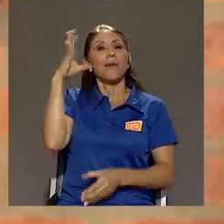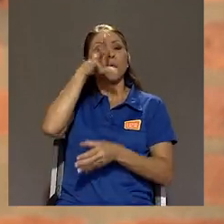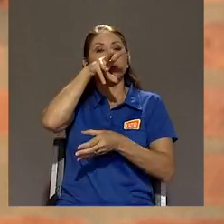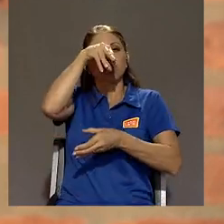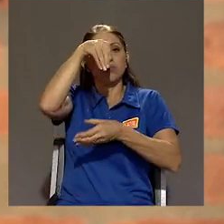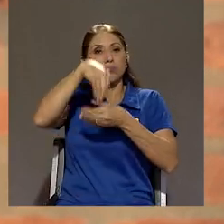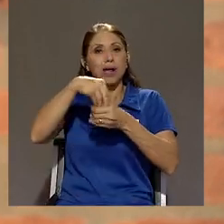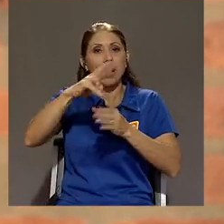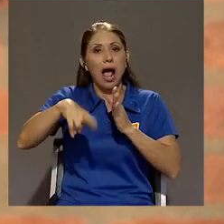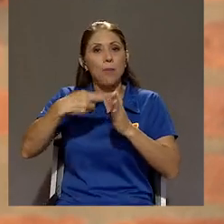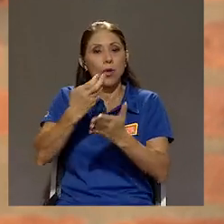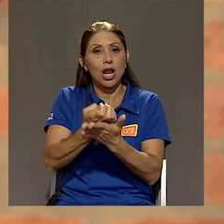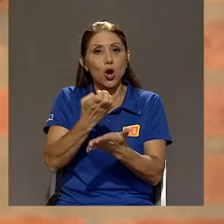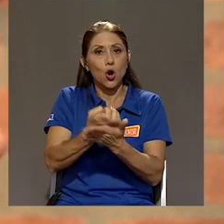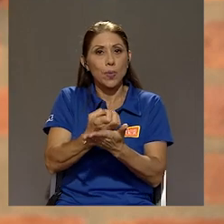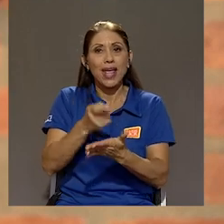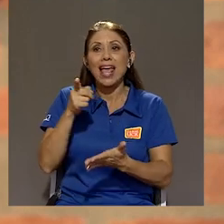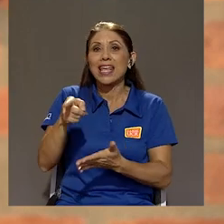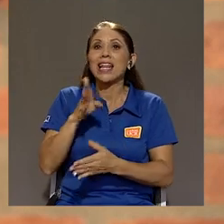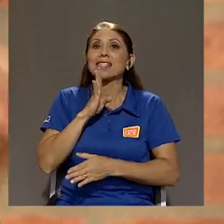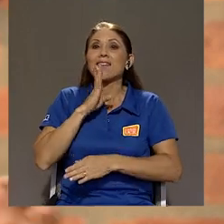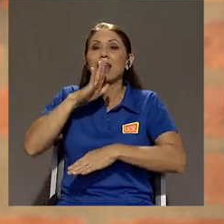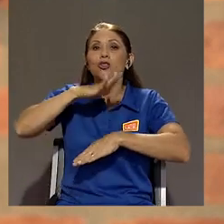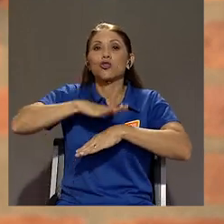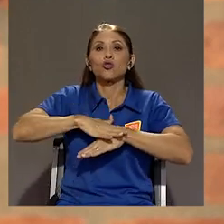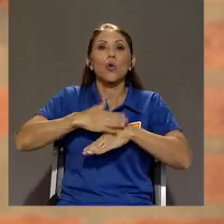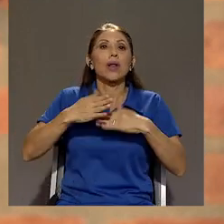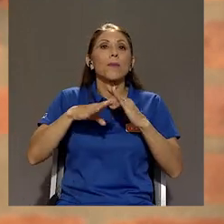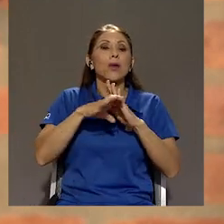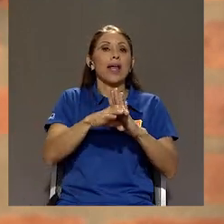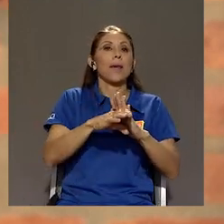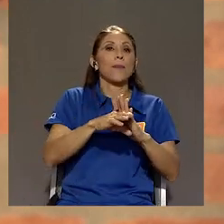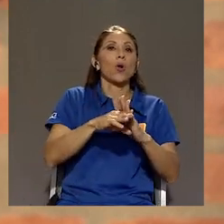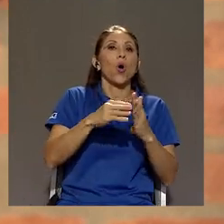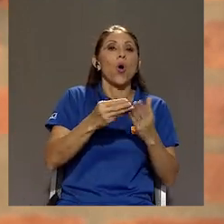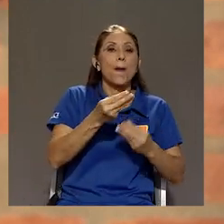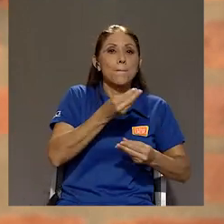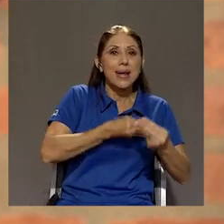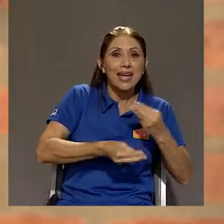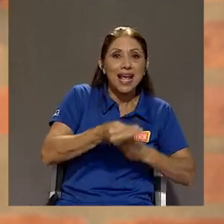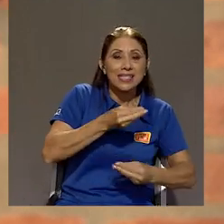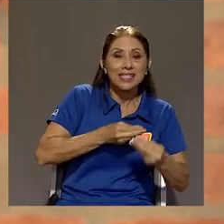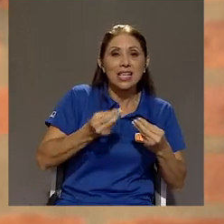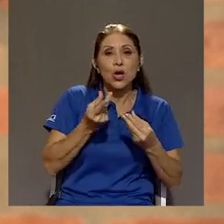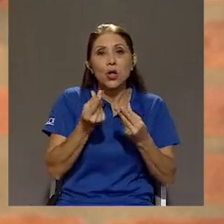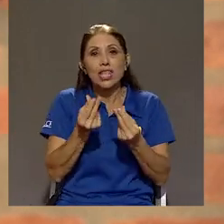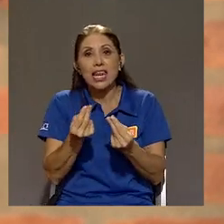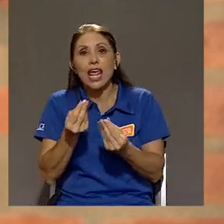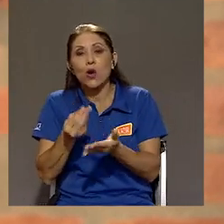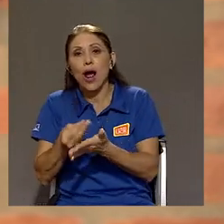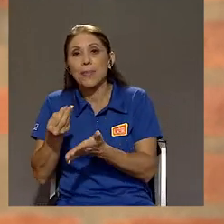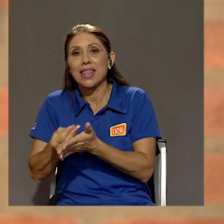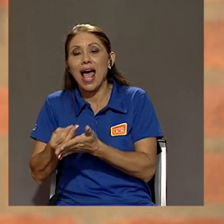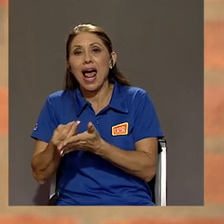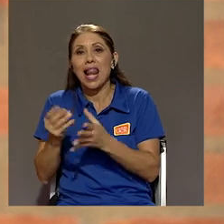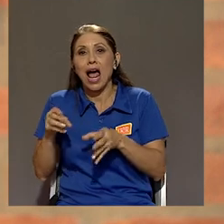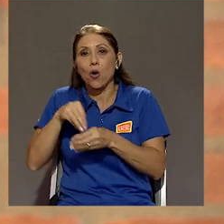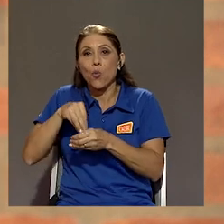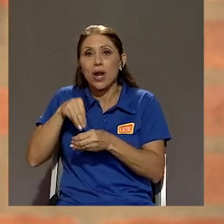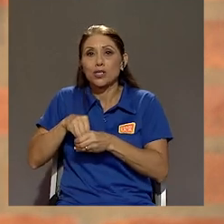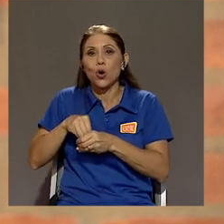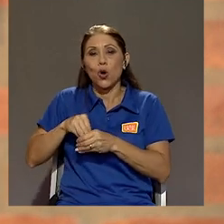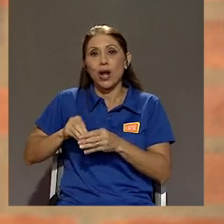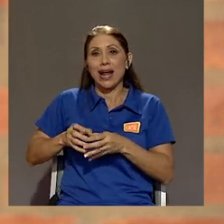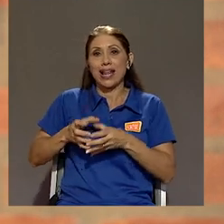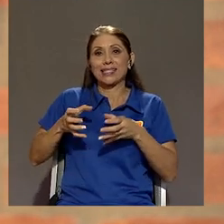obra en que está hablando de temas como la mercancía, como el dinero, como el capital, como la acumulación, como el crecimiento.